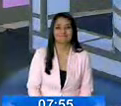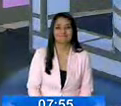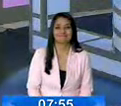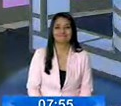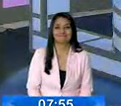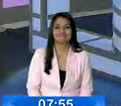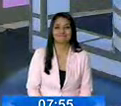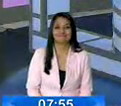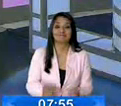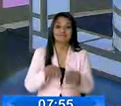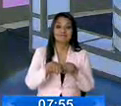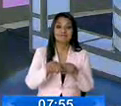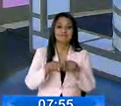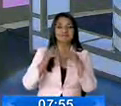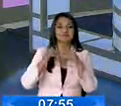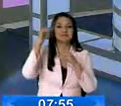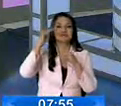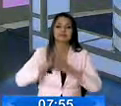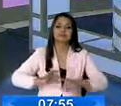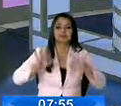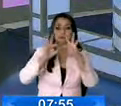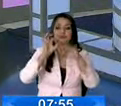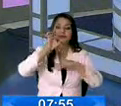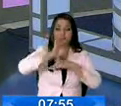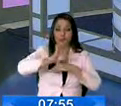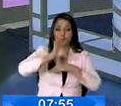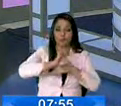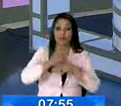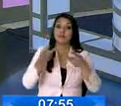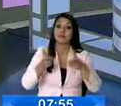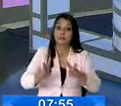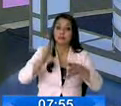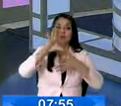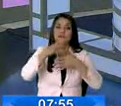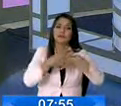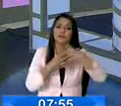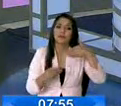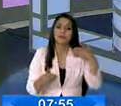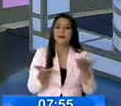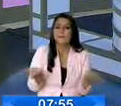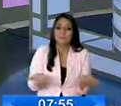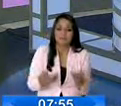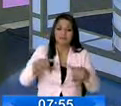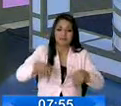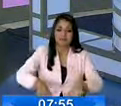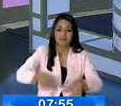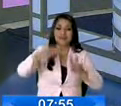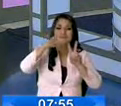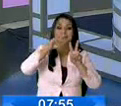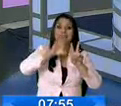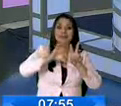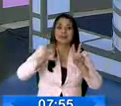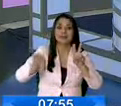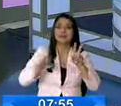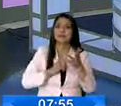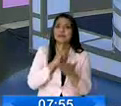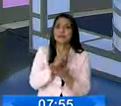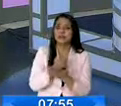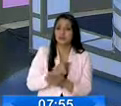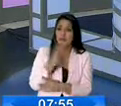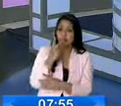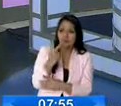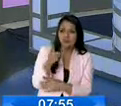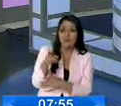Y es que la carrera más importante del Ecuador y de gran parte de Latinoamérica lo tiene TBC. Y claro, oye, yo le vi a Andrea Orbe, está preparando